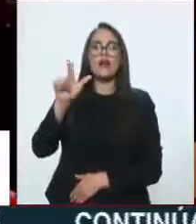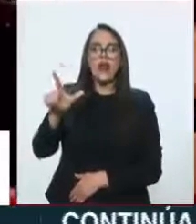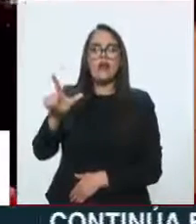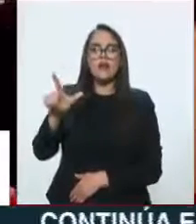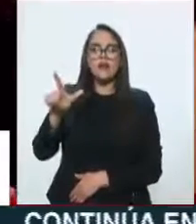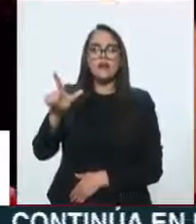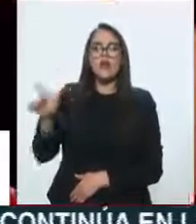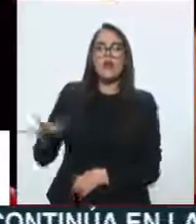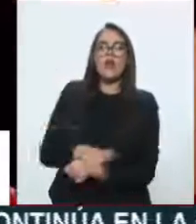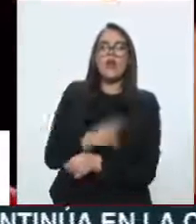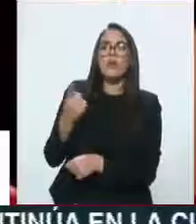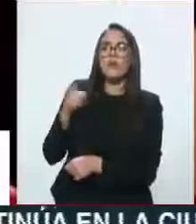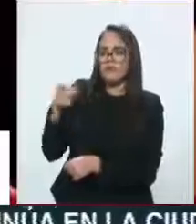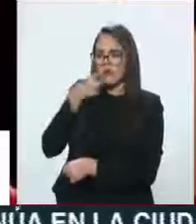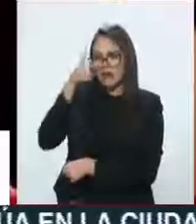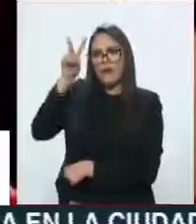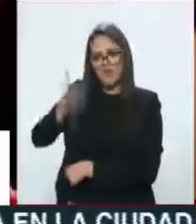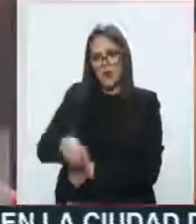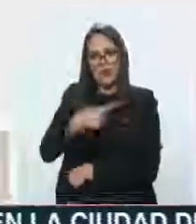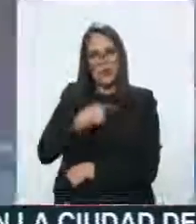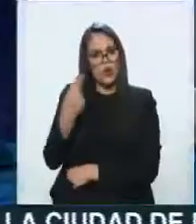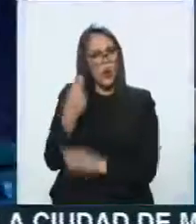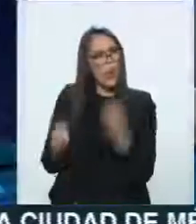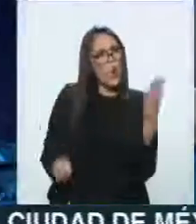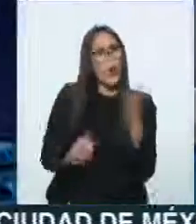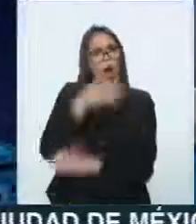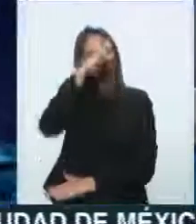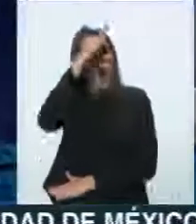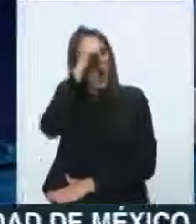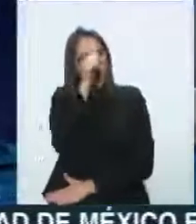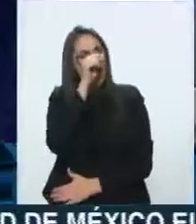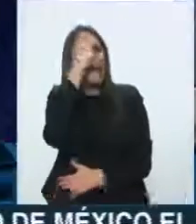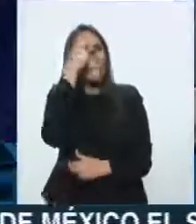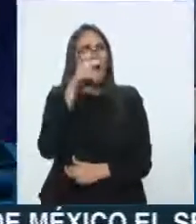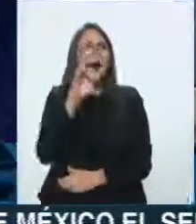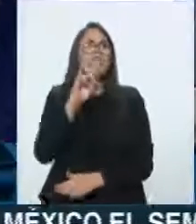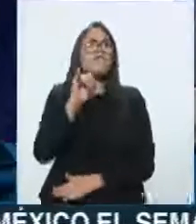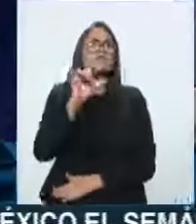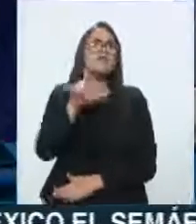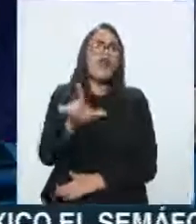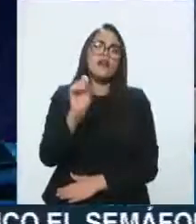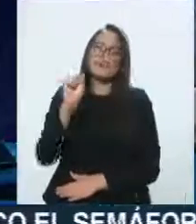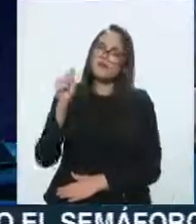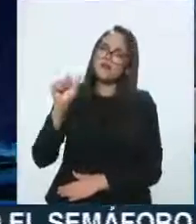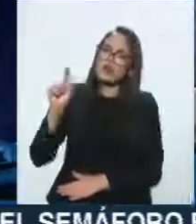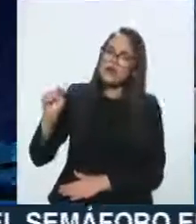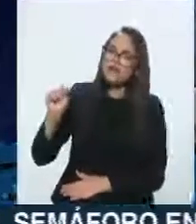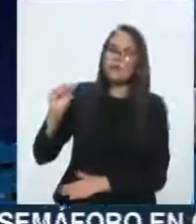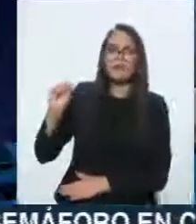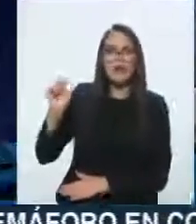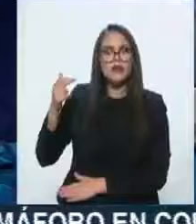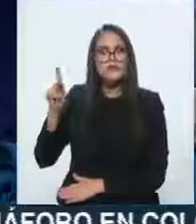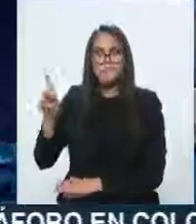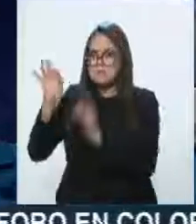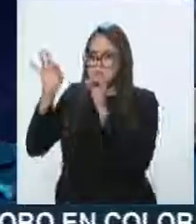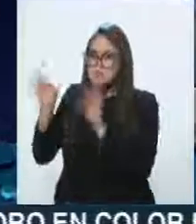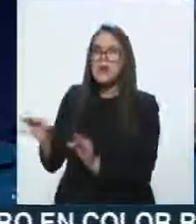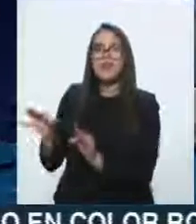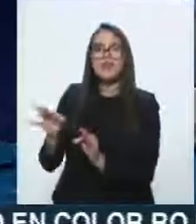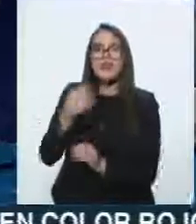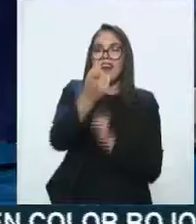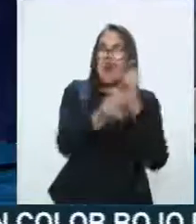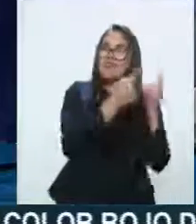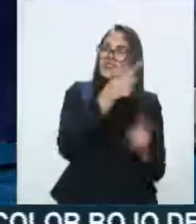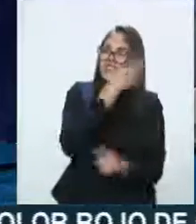muy endeudado el gobierno de Chihuahua. Fabricio, pues aquí el reto para estos estados, o por lo menos uno de ellos, está en su recaudación,